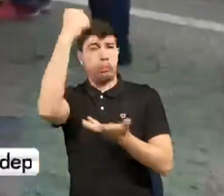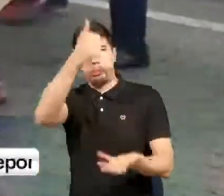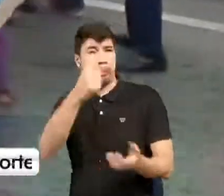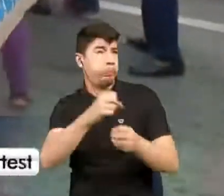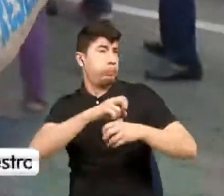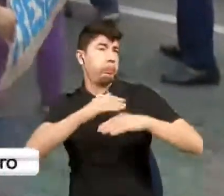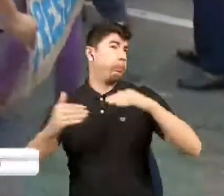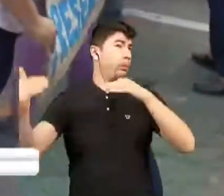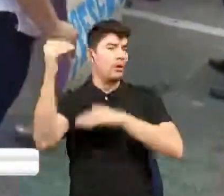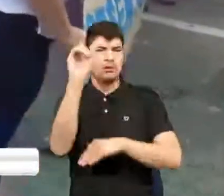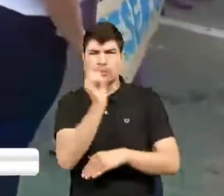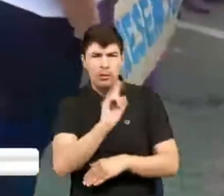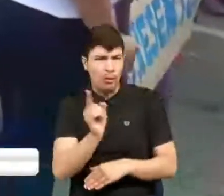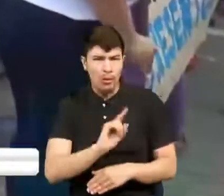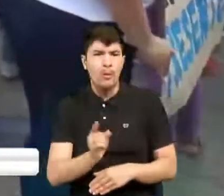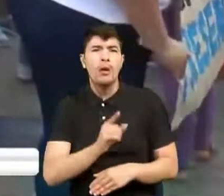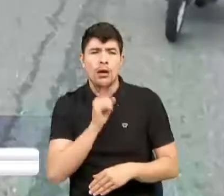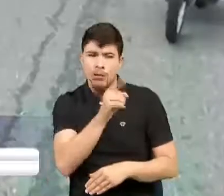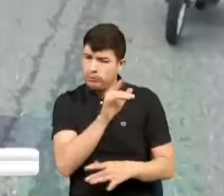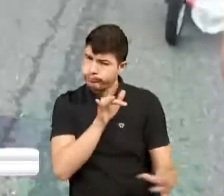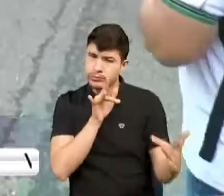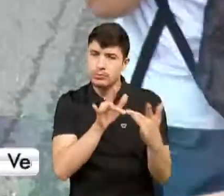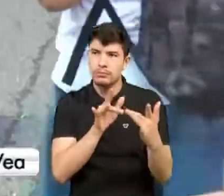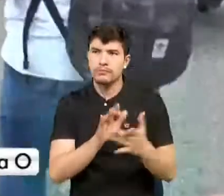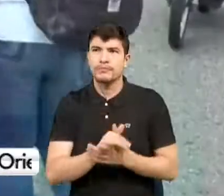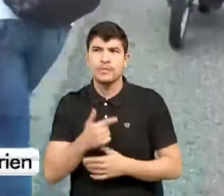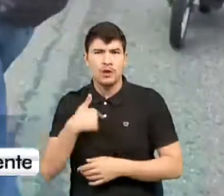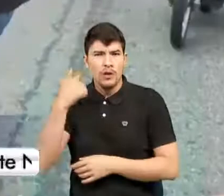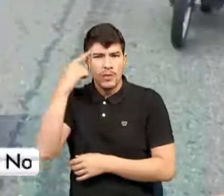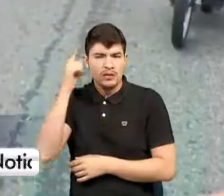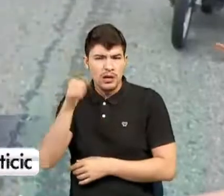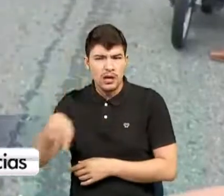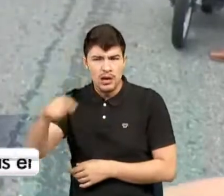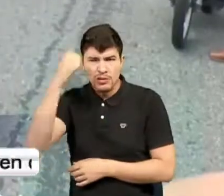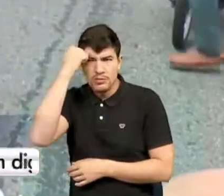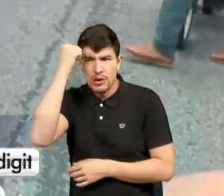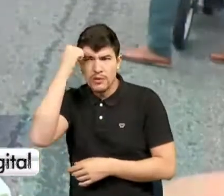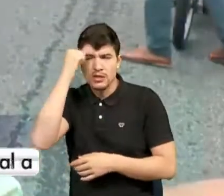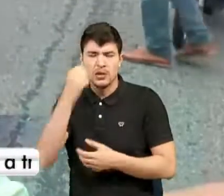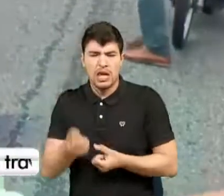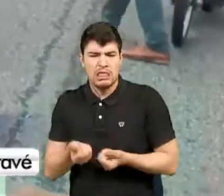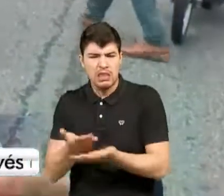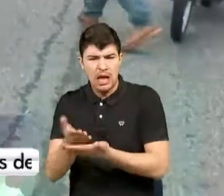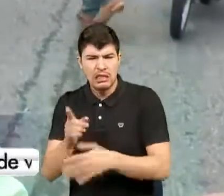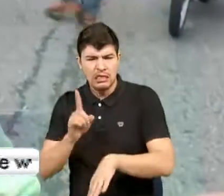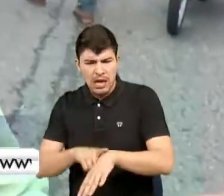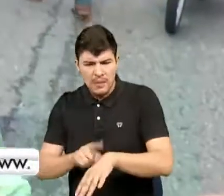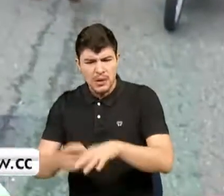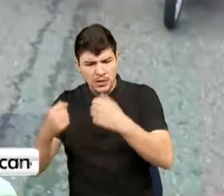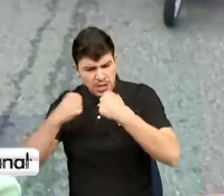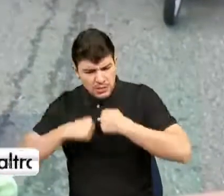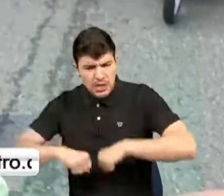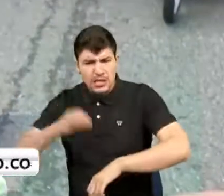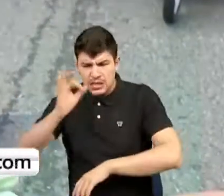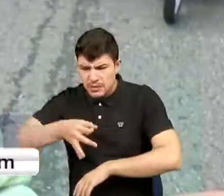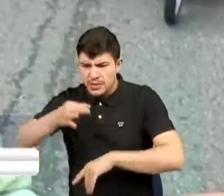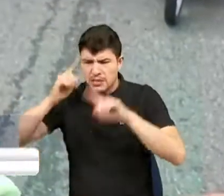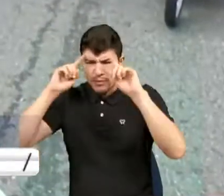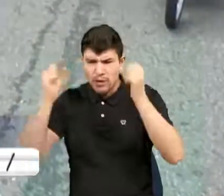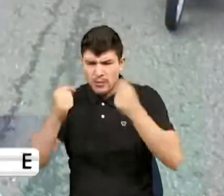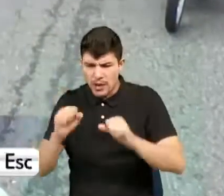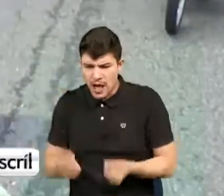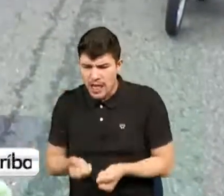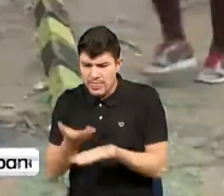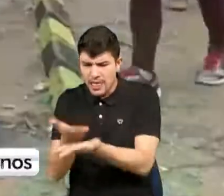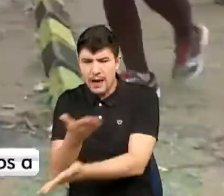que ellos se esfuerzan, se esmeran, se sacrifican su tiempo, están siempre preocupados por dar una